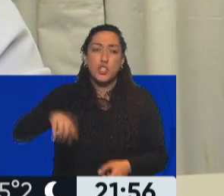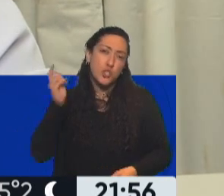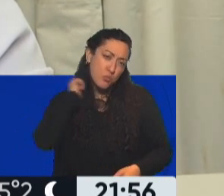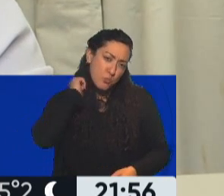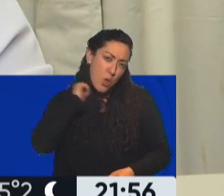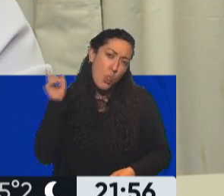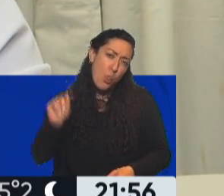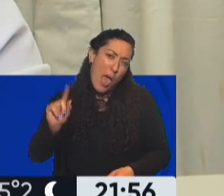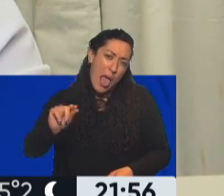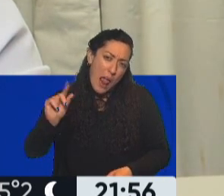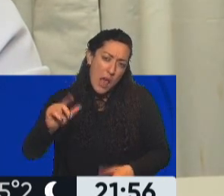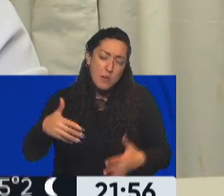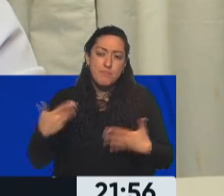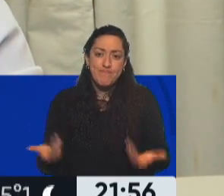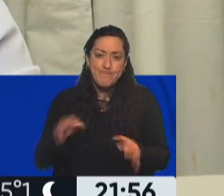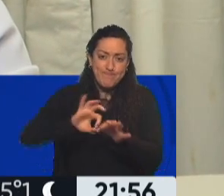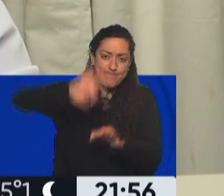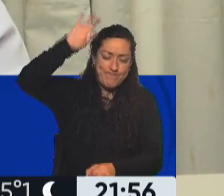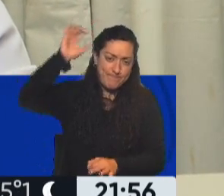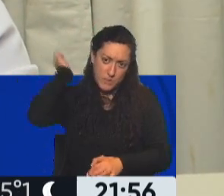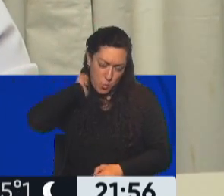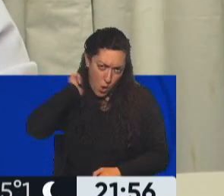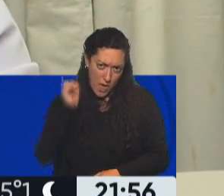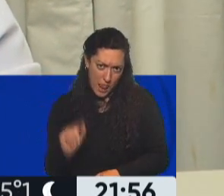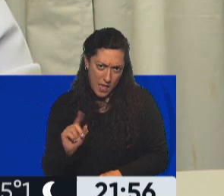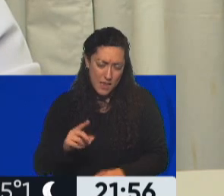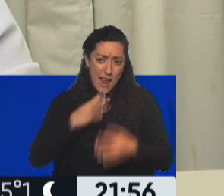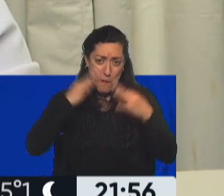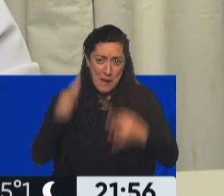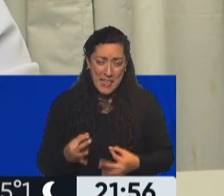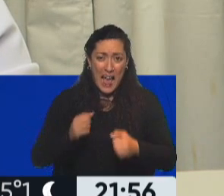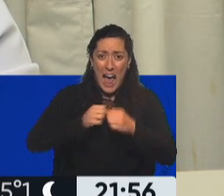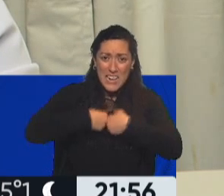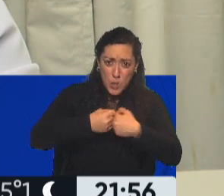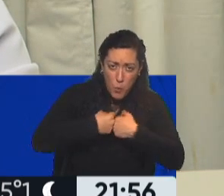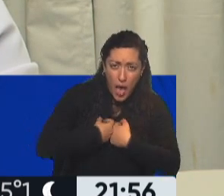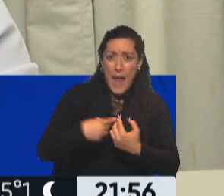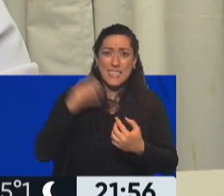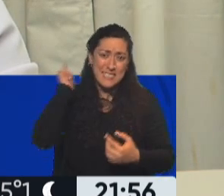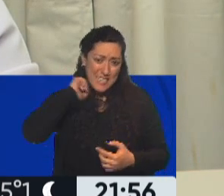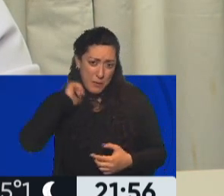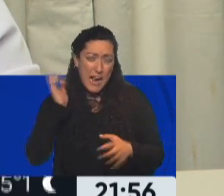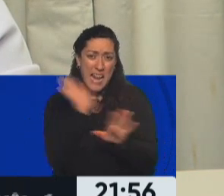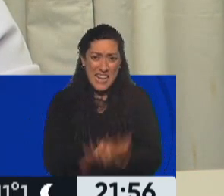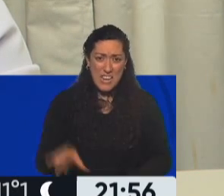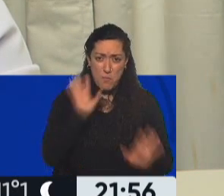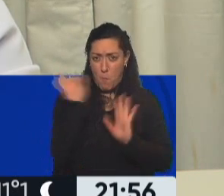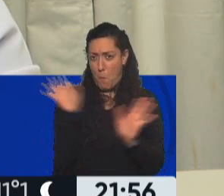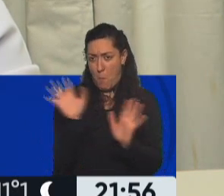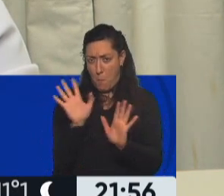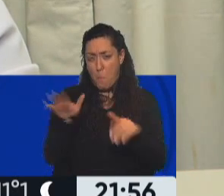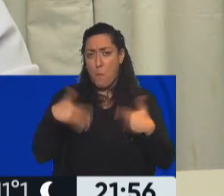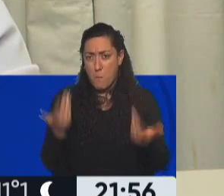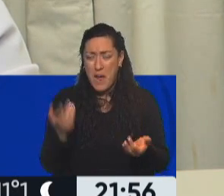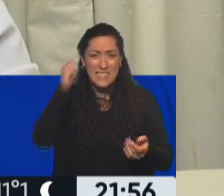cervical y como todos sabemos los los dolores cervicales o dolores articulares en general no son patrimonio de los chicos sino que es una cuestión